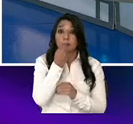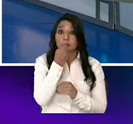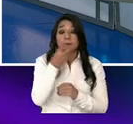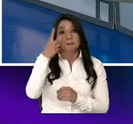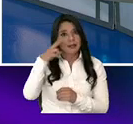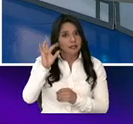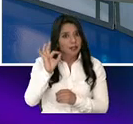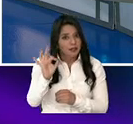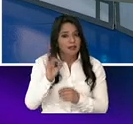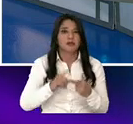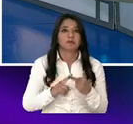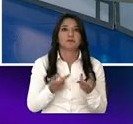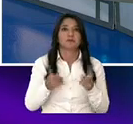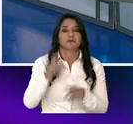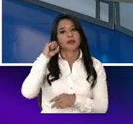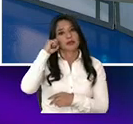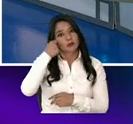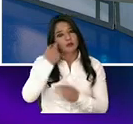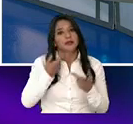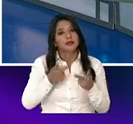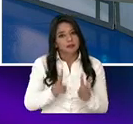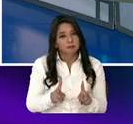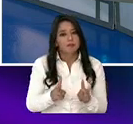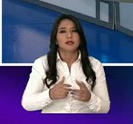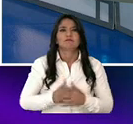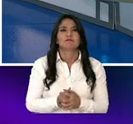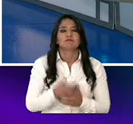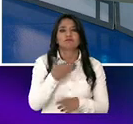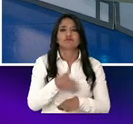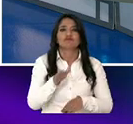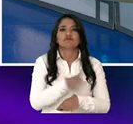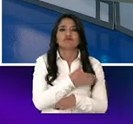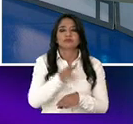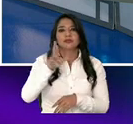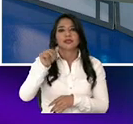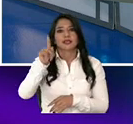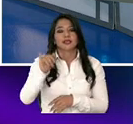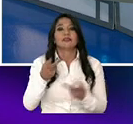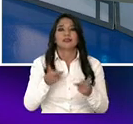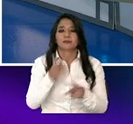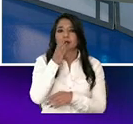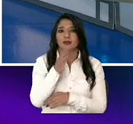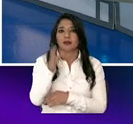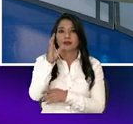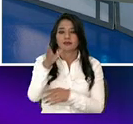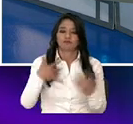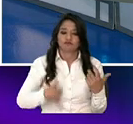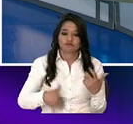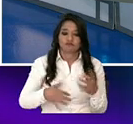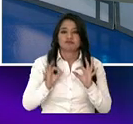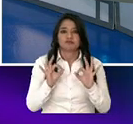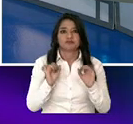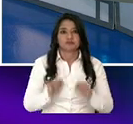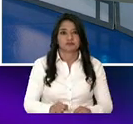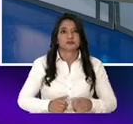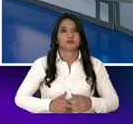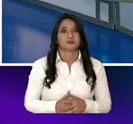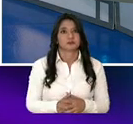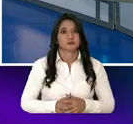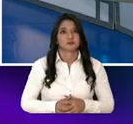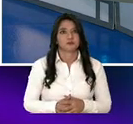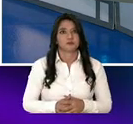le cuento. Recordaremos los grandes éxitos de Don Ricky Martin. Vaya viendo en guitarreada en vivo. Así es